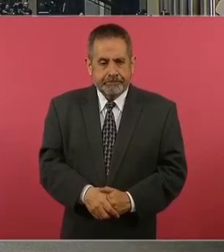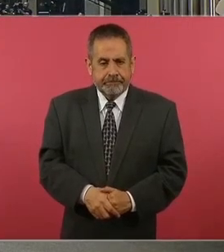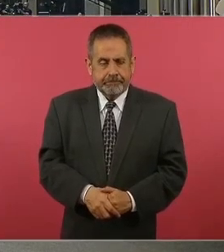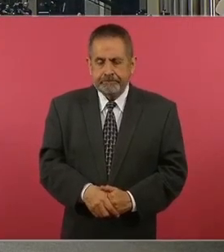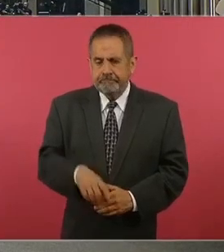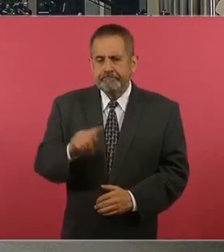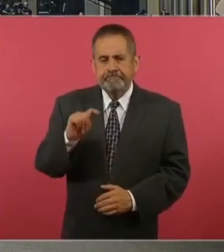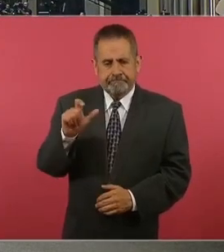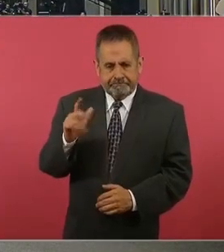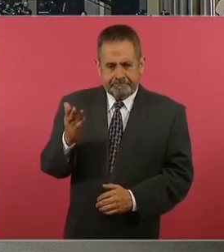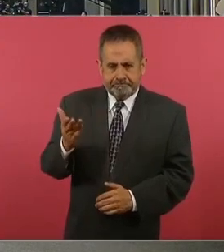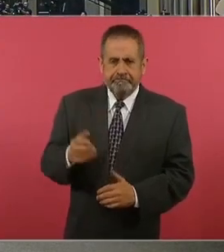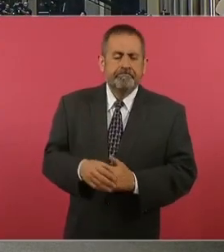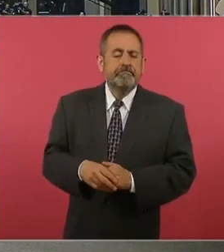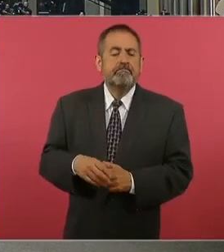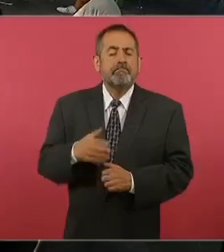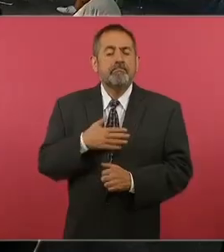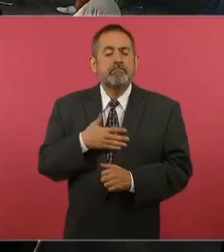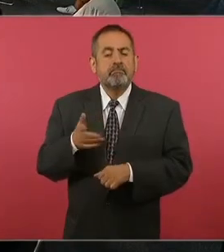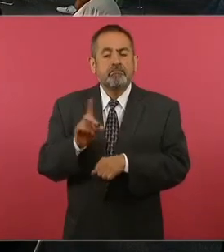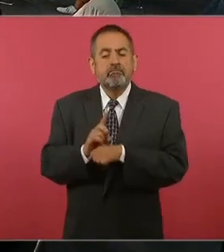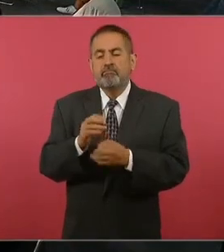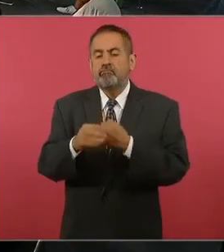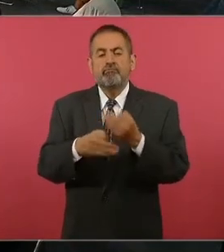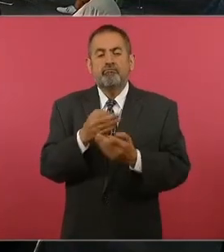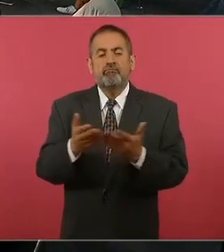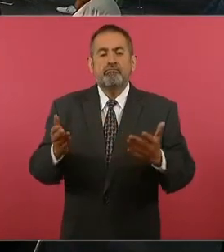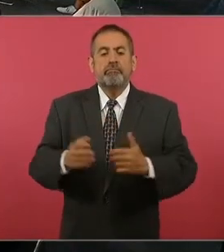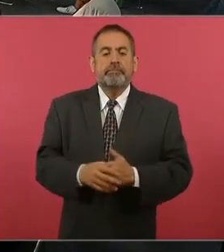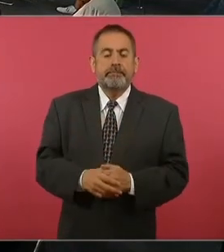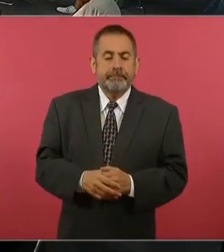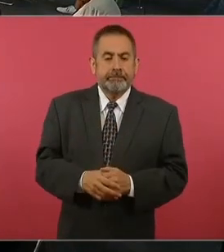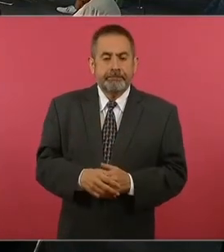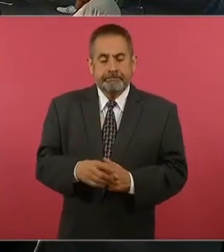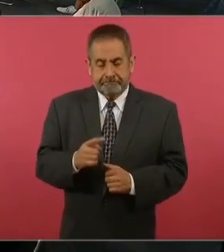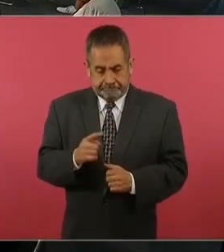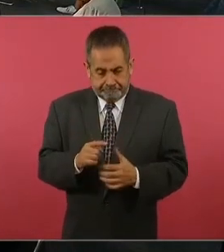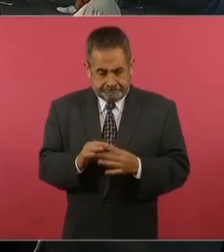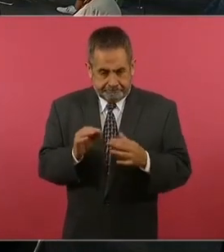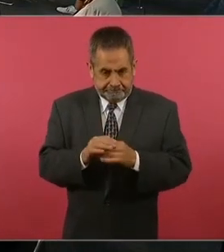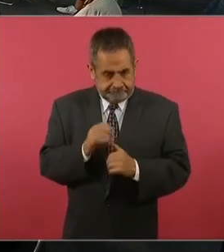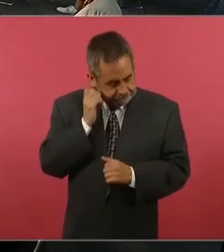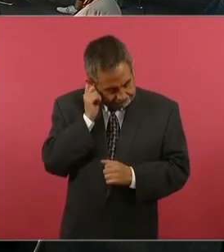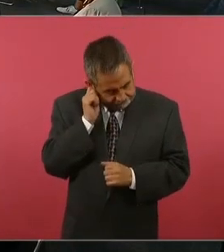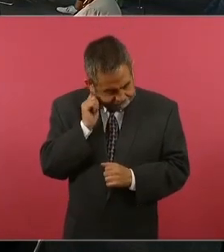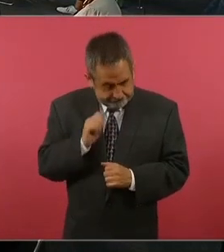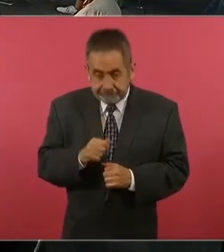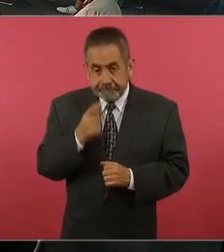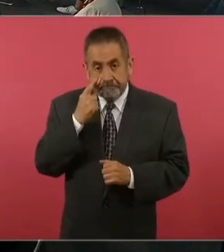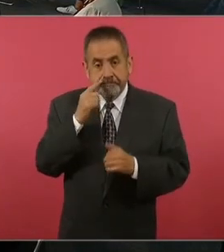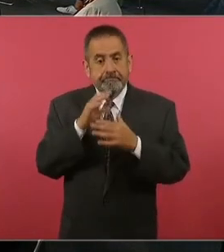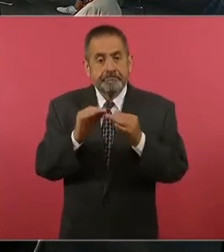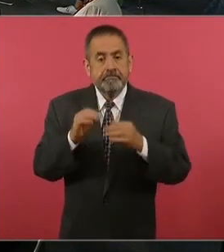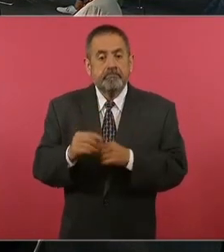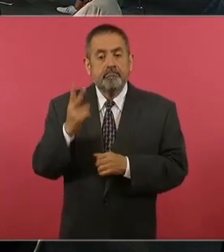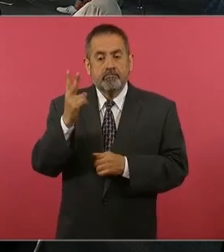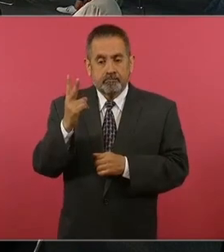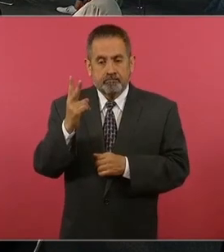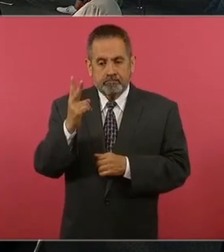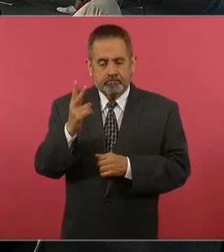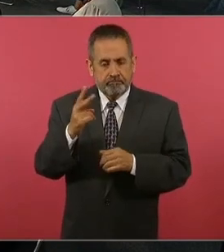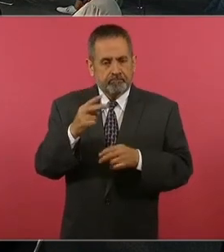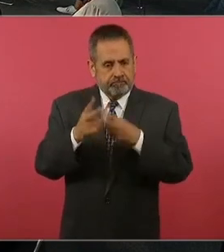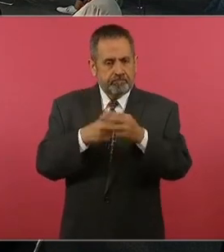¿Qué tal? Buenos días a todas y todos. Tenemos dos trenes de los que